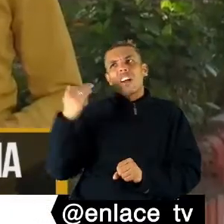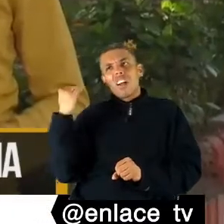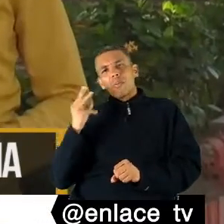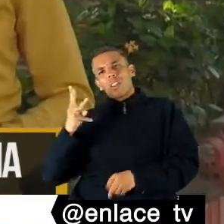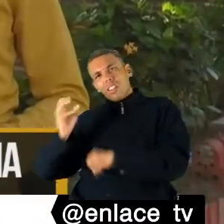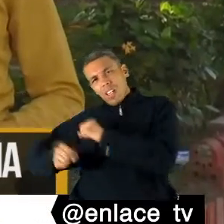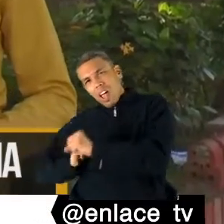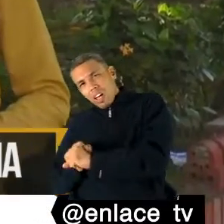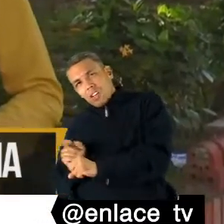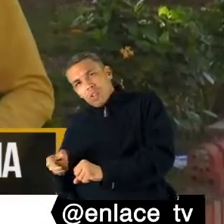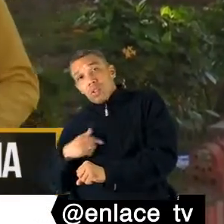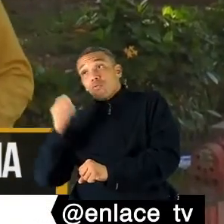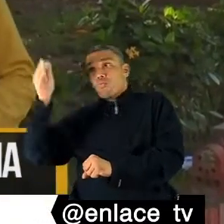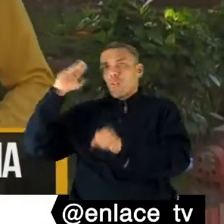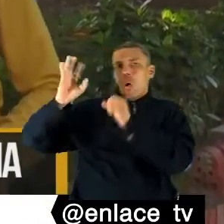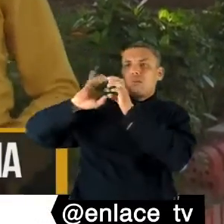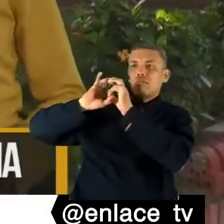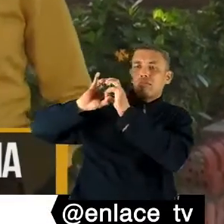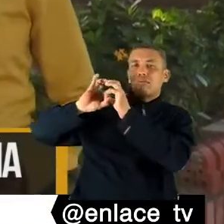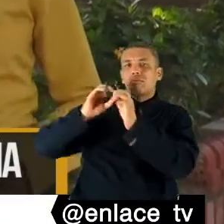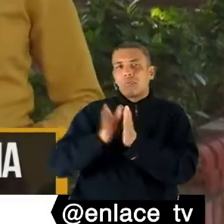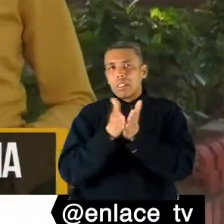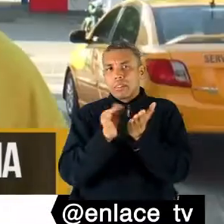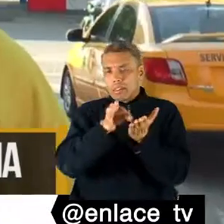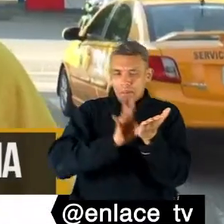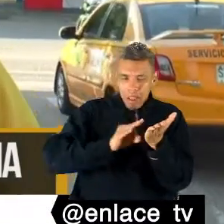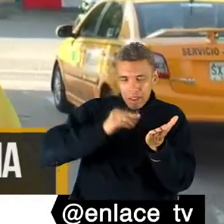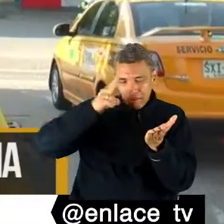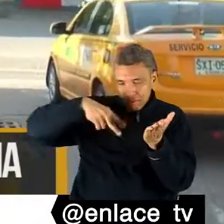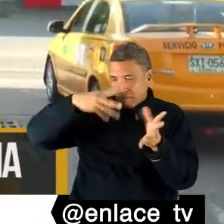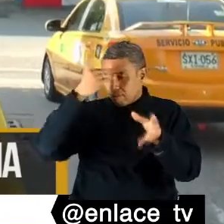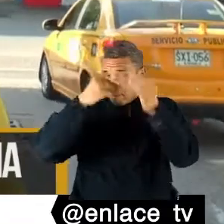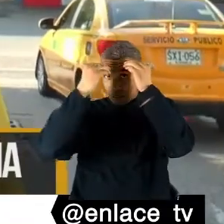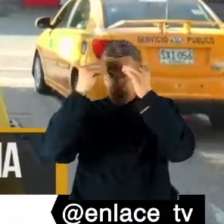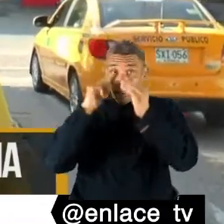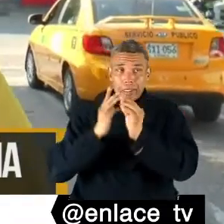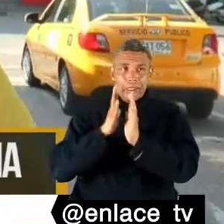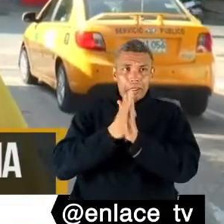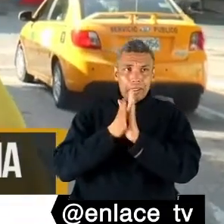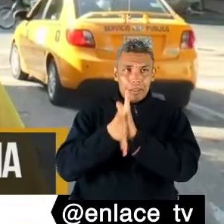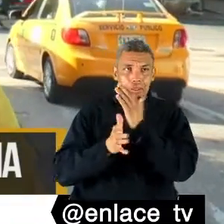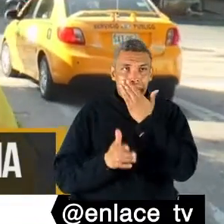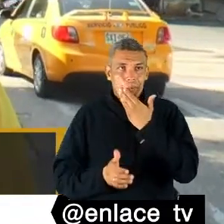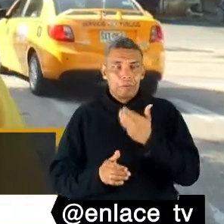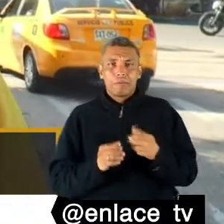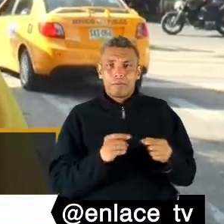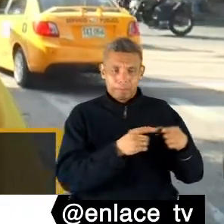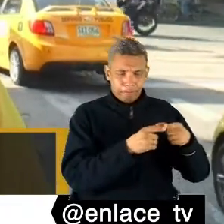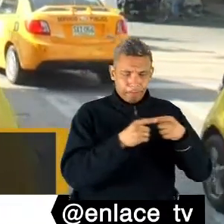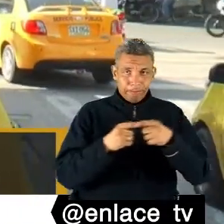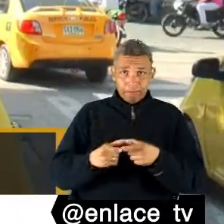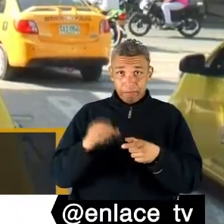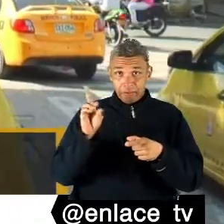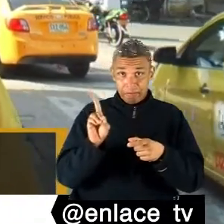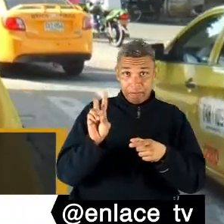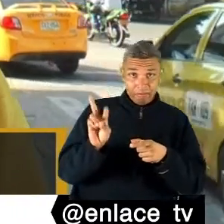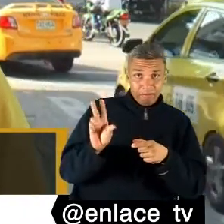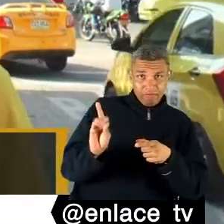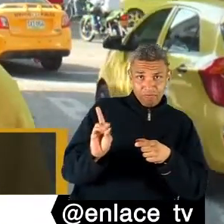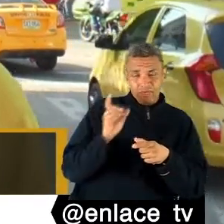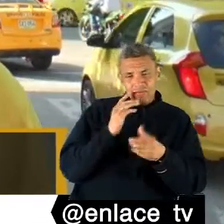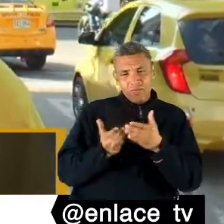dedicado su vida a Dios por medio de la palabra y la música. Bueno, mis canciones, tenemos un trabajo discográfico que estamos ahí trabajando,